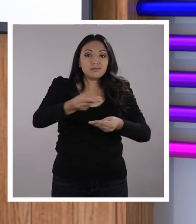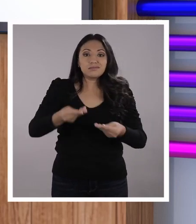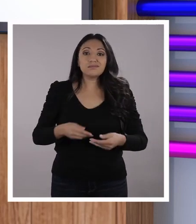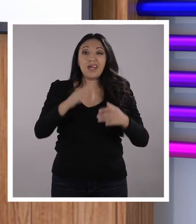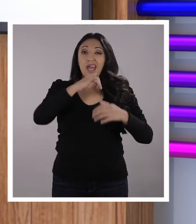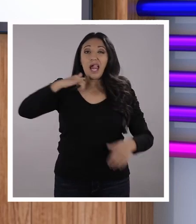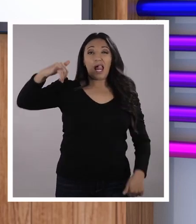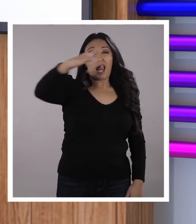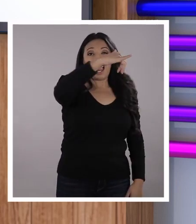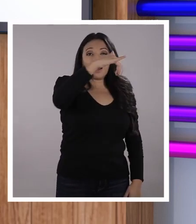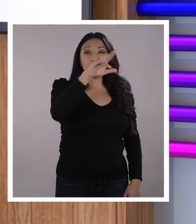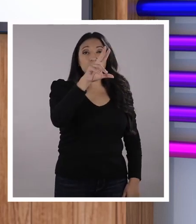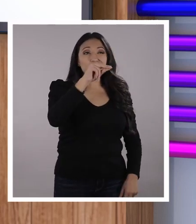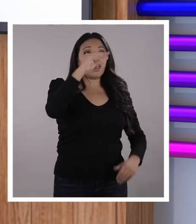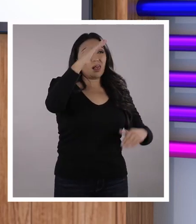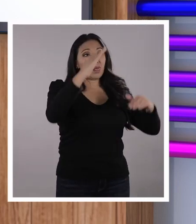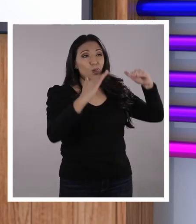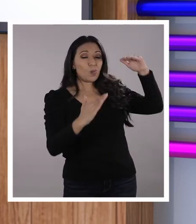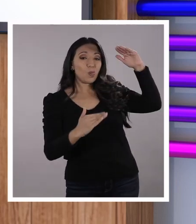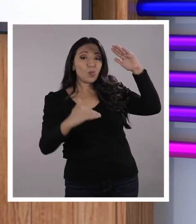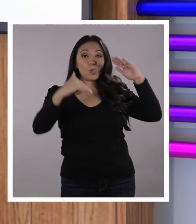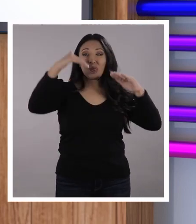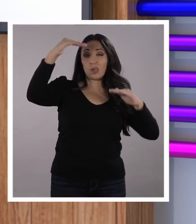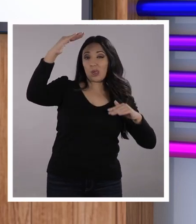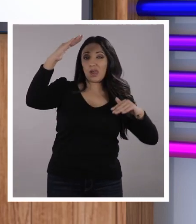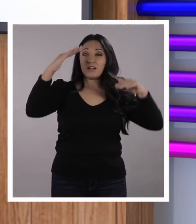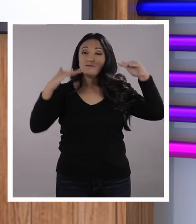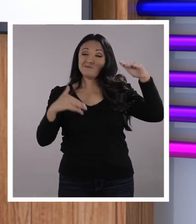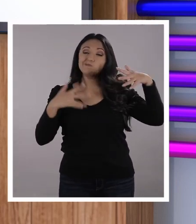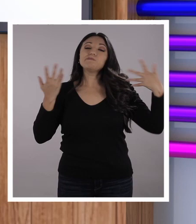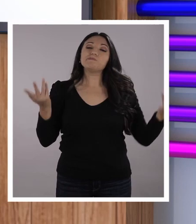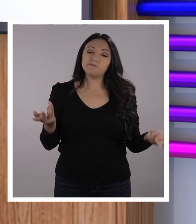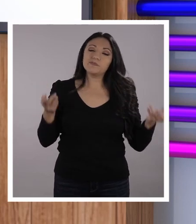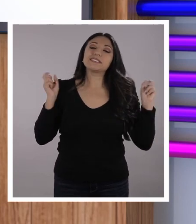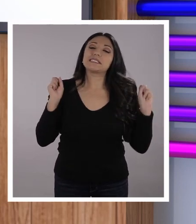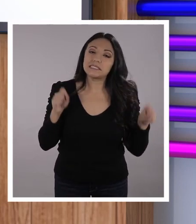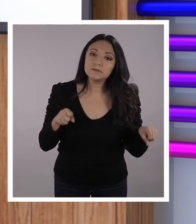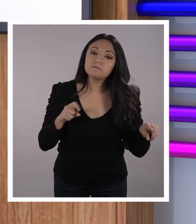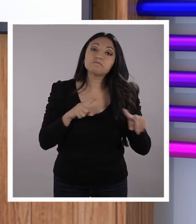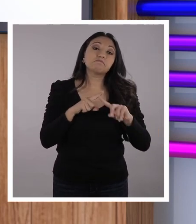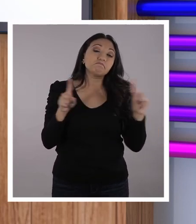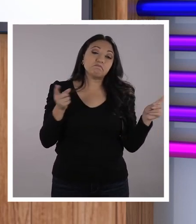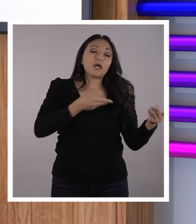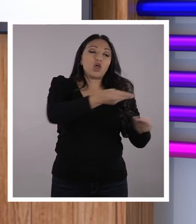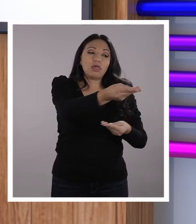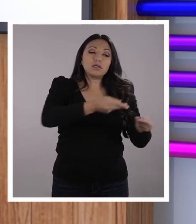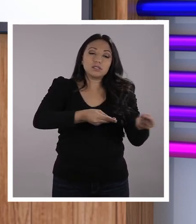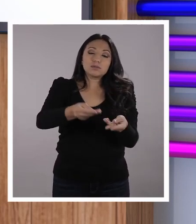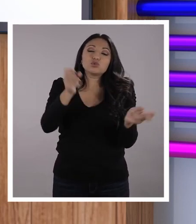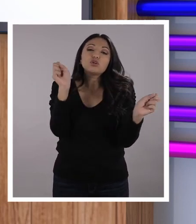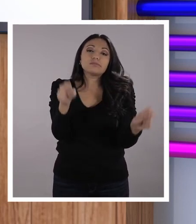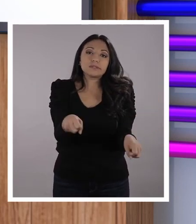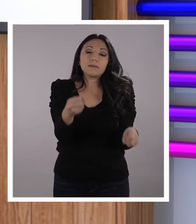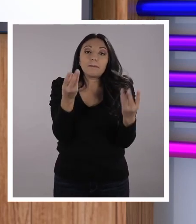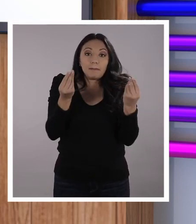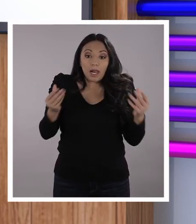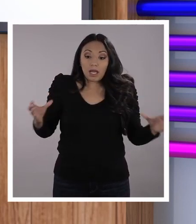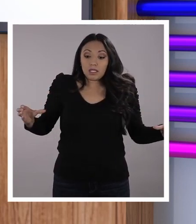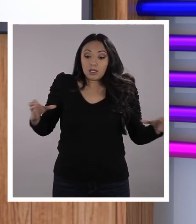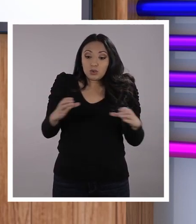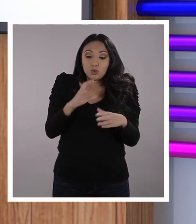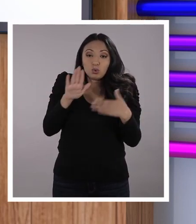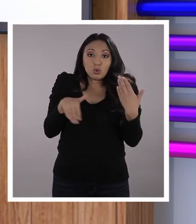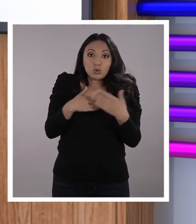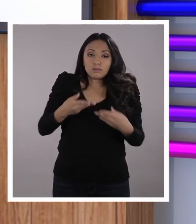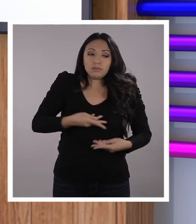tan igualitariamente. Hay un poco de injusticia. Sí. Pero hay una distribución de todos los recursos que tenemos